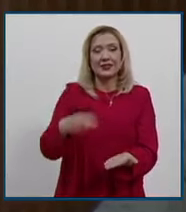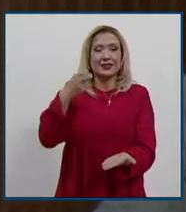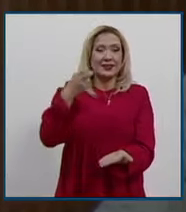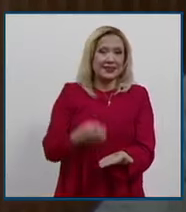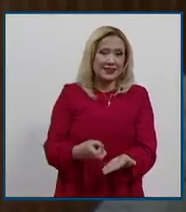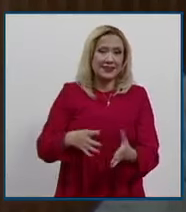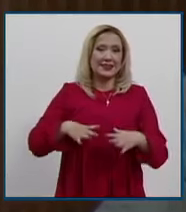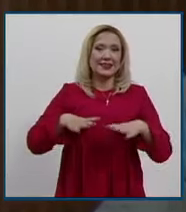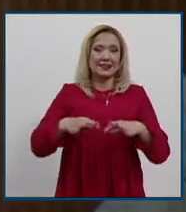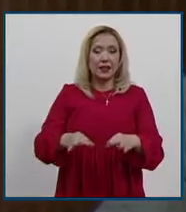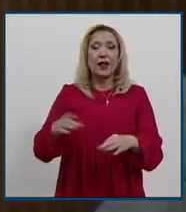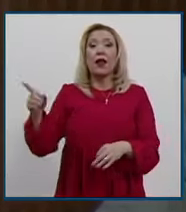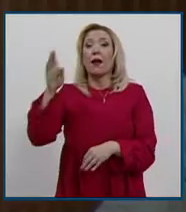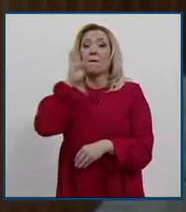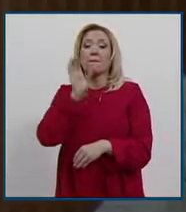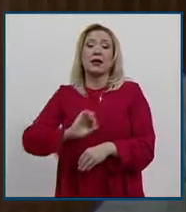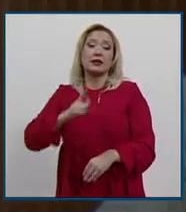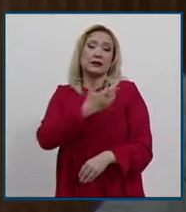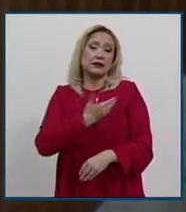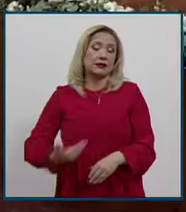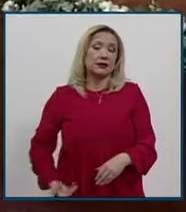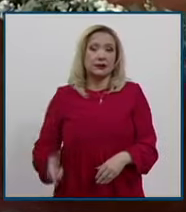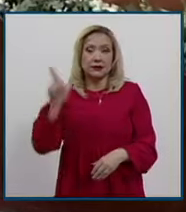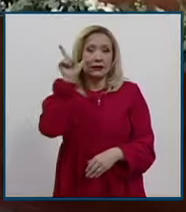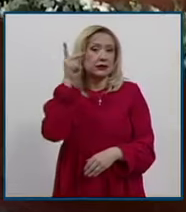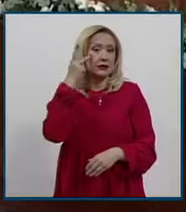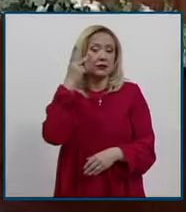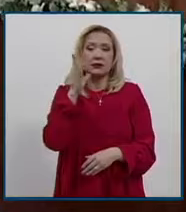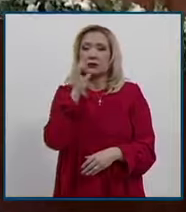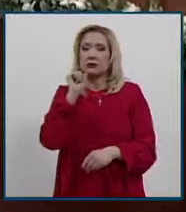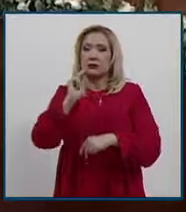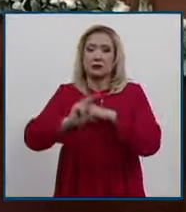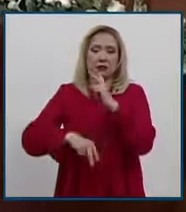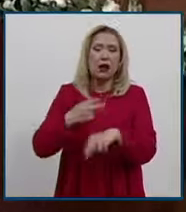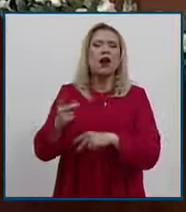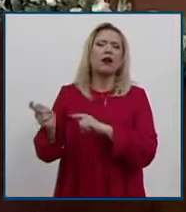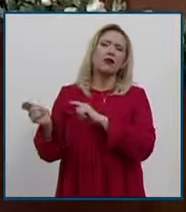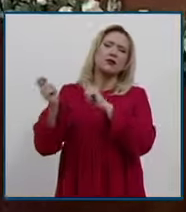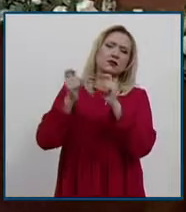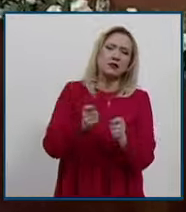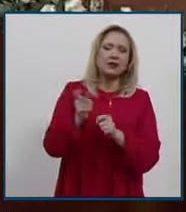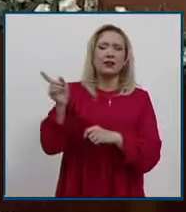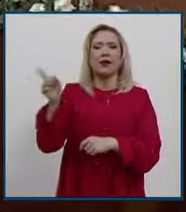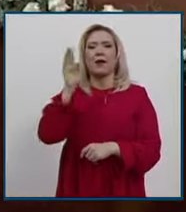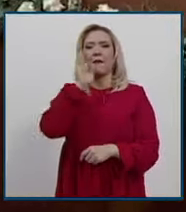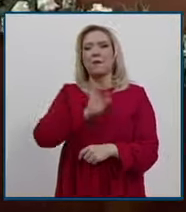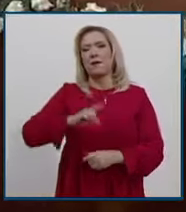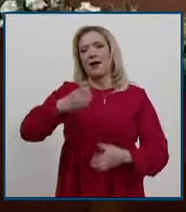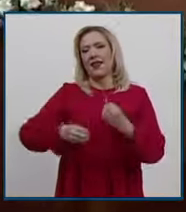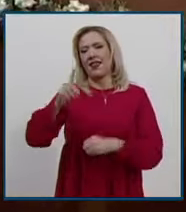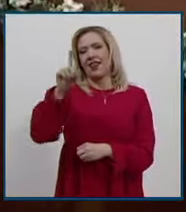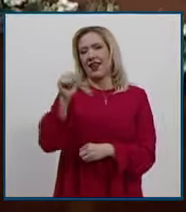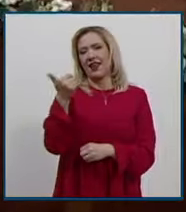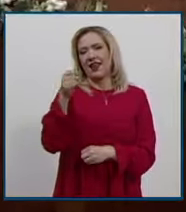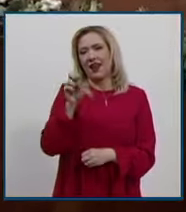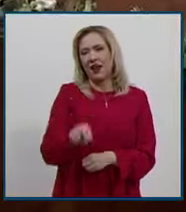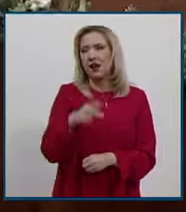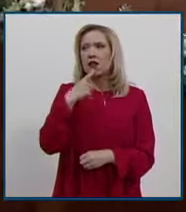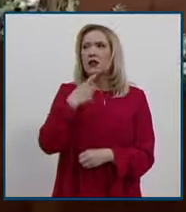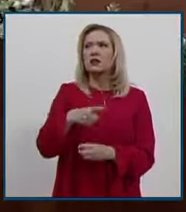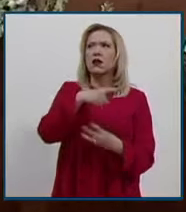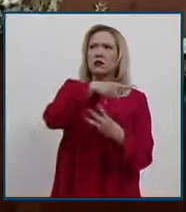ministra presidenta norm Lucía piña Hernández el ministro Pérez dayán Indicó que Ninguno de los tres poderes de la